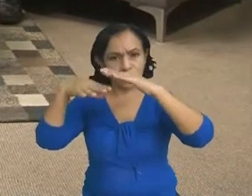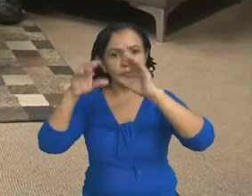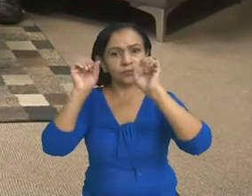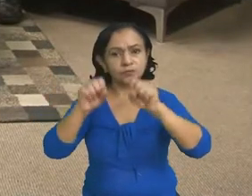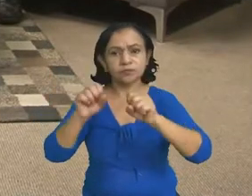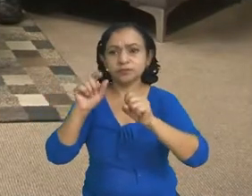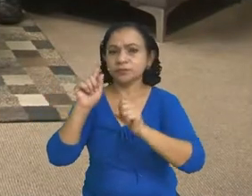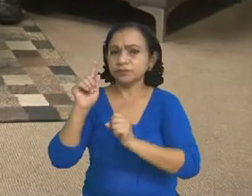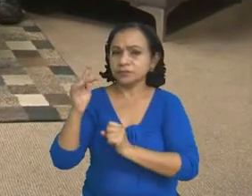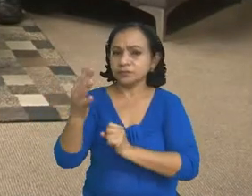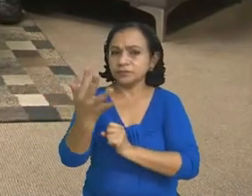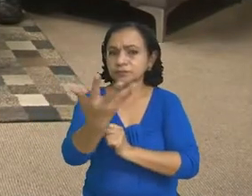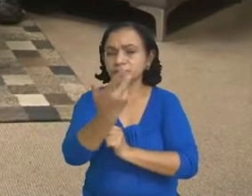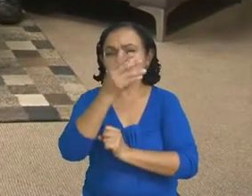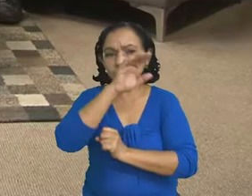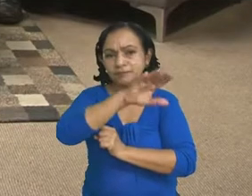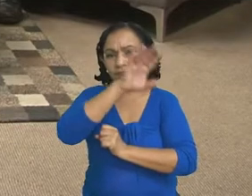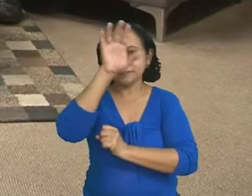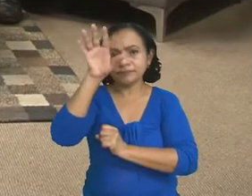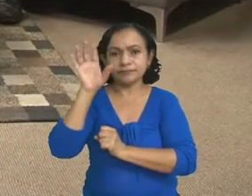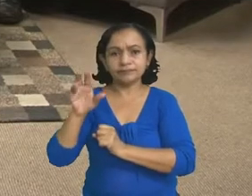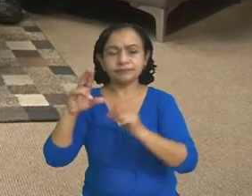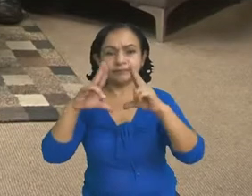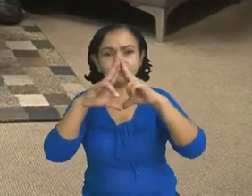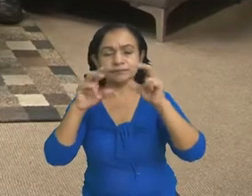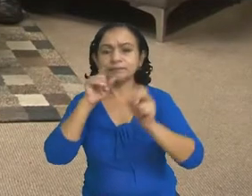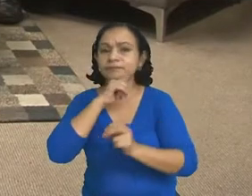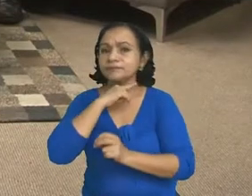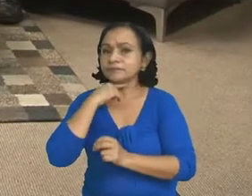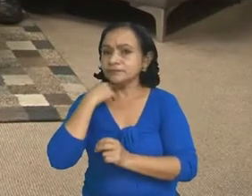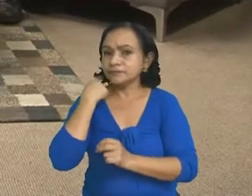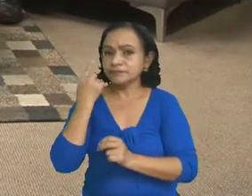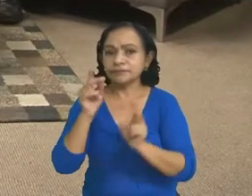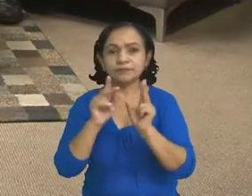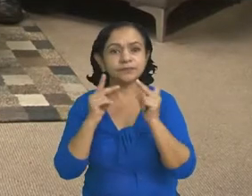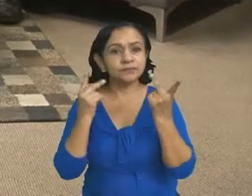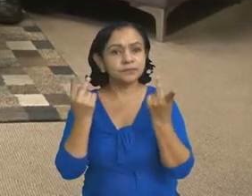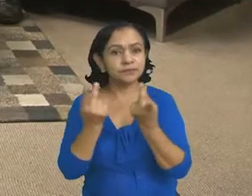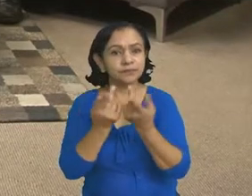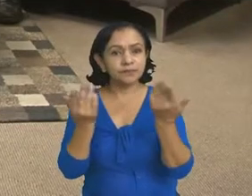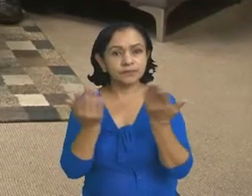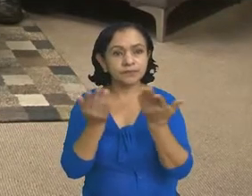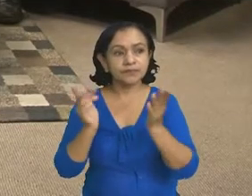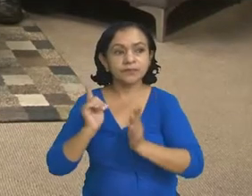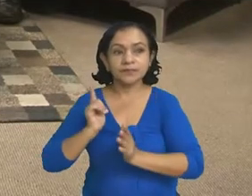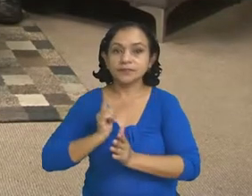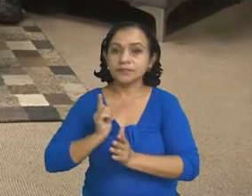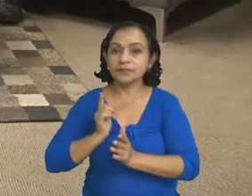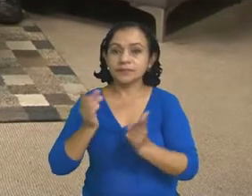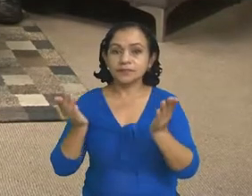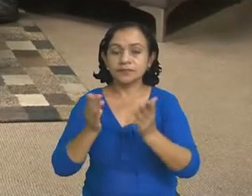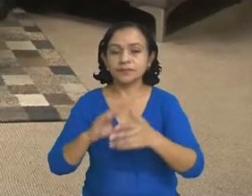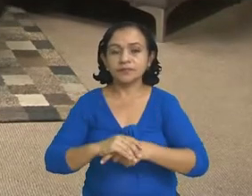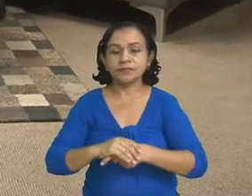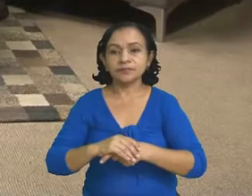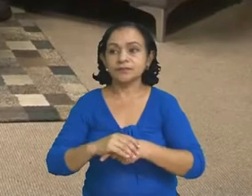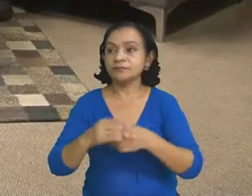en todos los departamentos del país como una realidad tangible para nuestro pueblo. ¿Cómo llegamos a ese punto? Bueno,